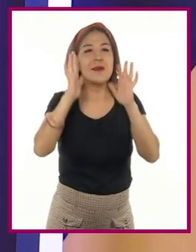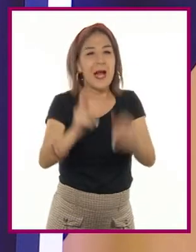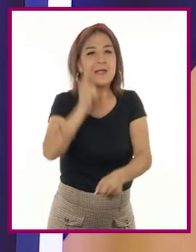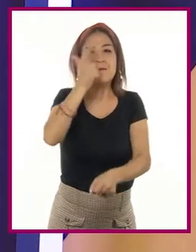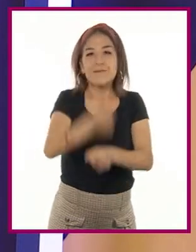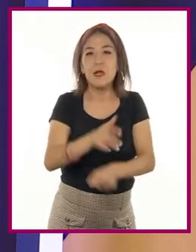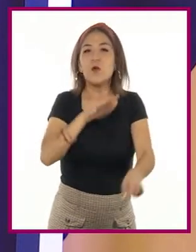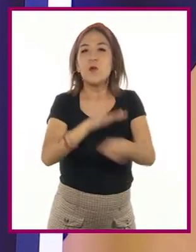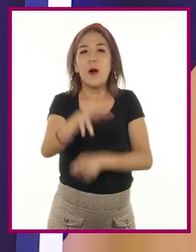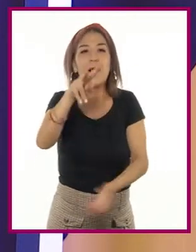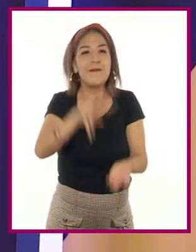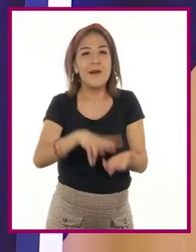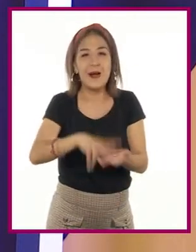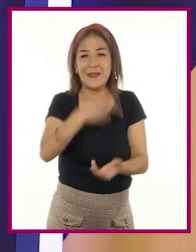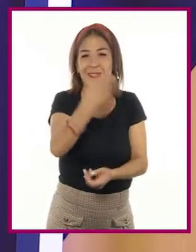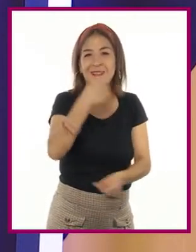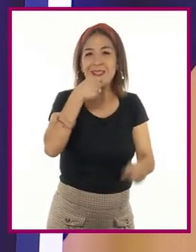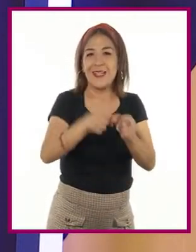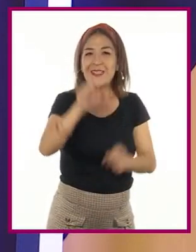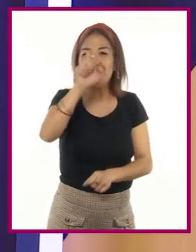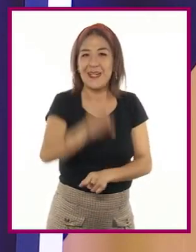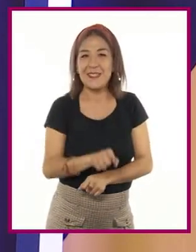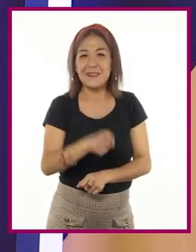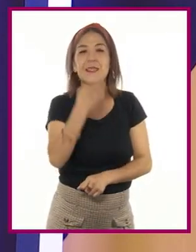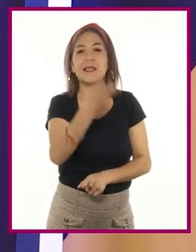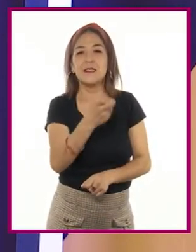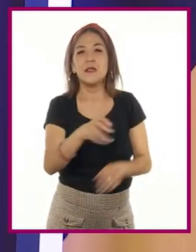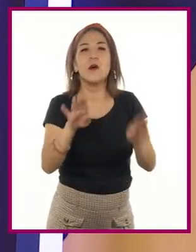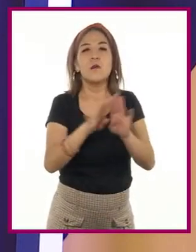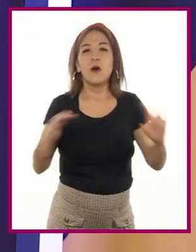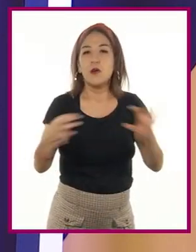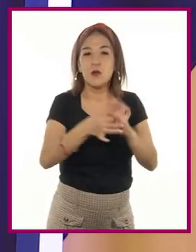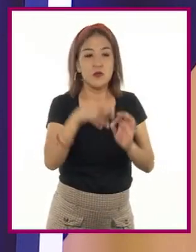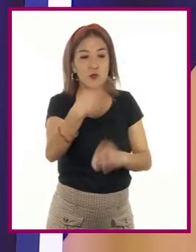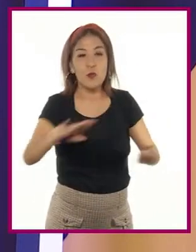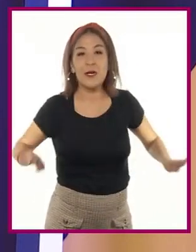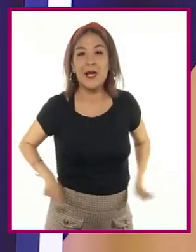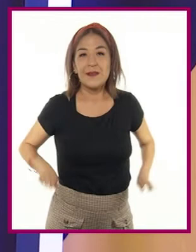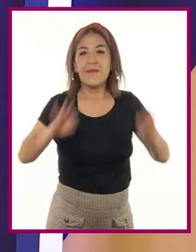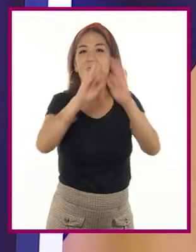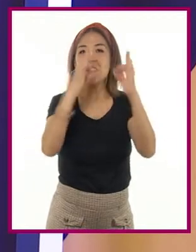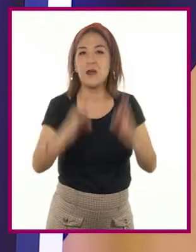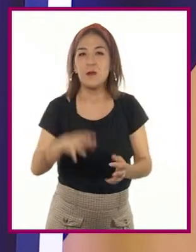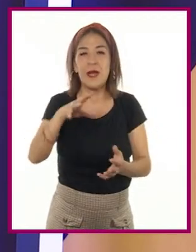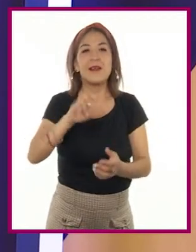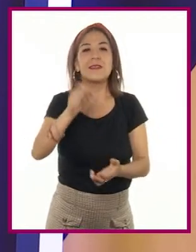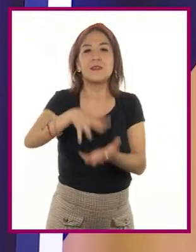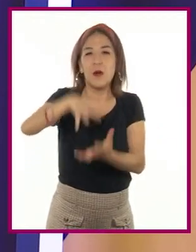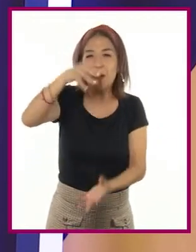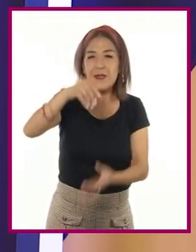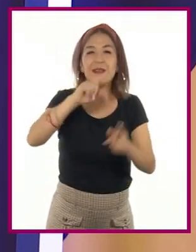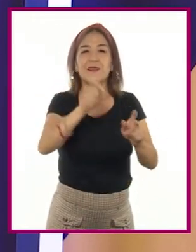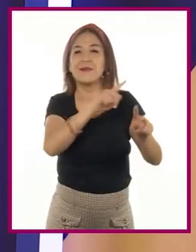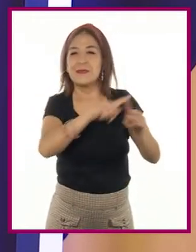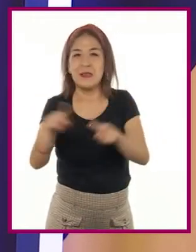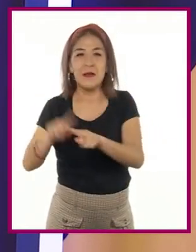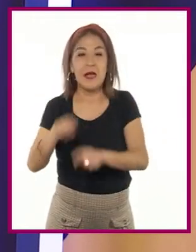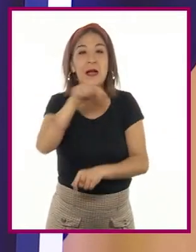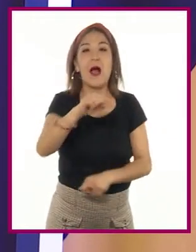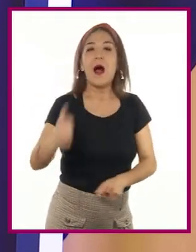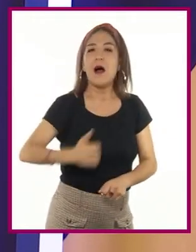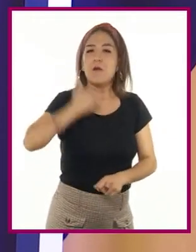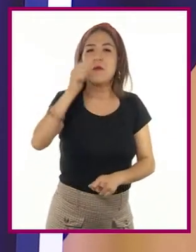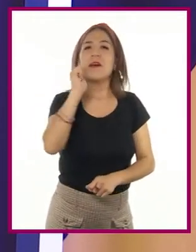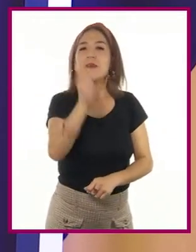el valor de la incógnita considerando la relación de las características geométricas de un cuadrilátero se aprovechan